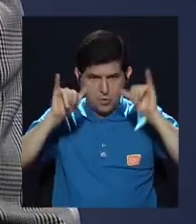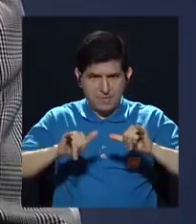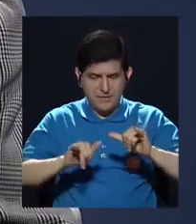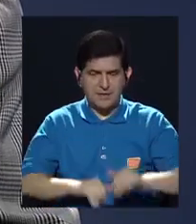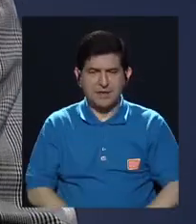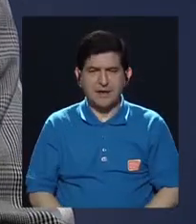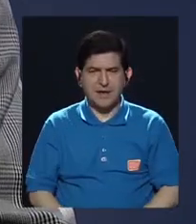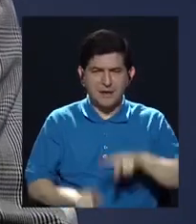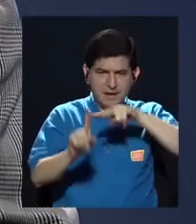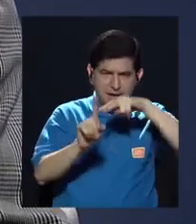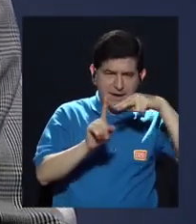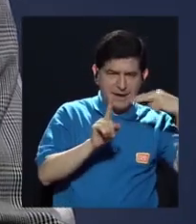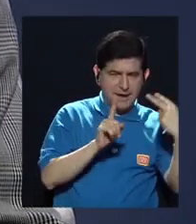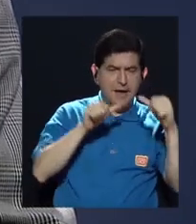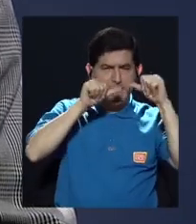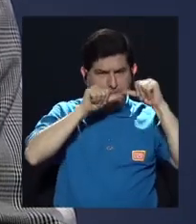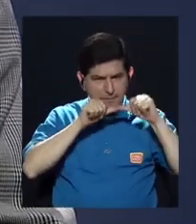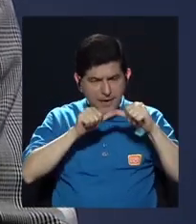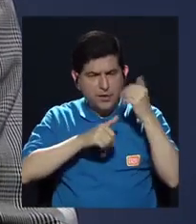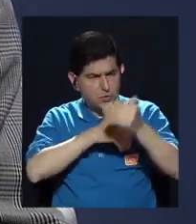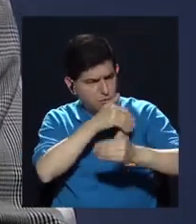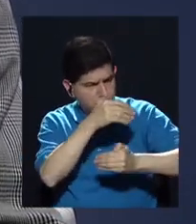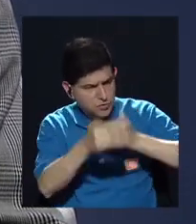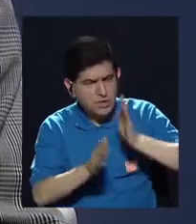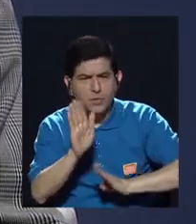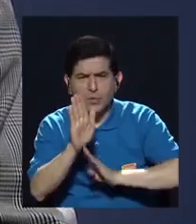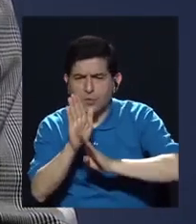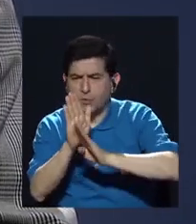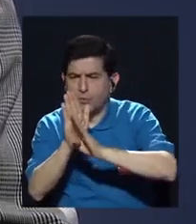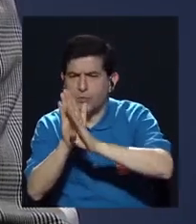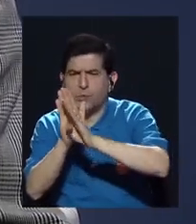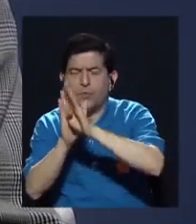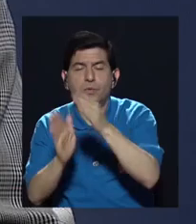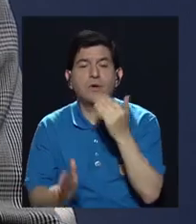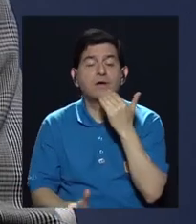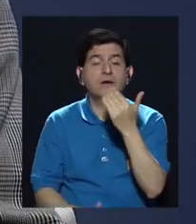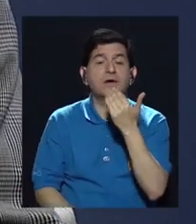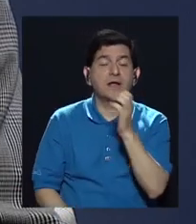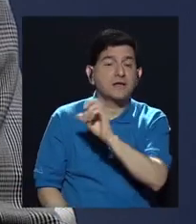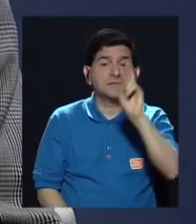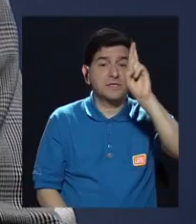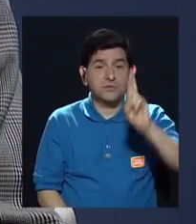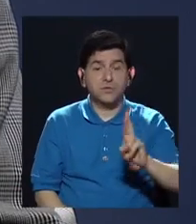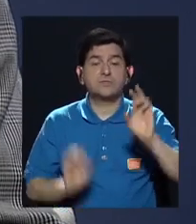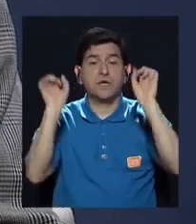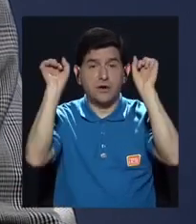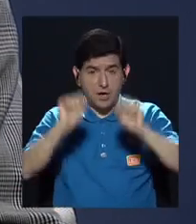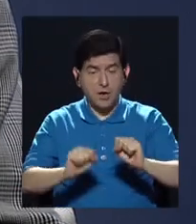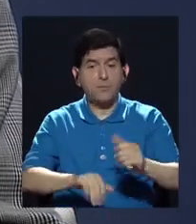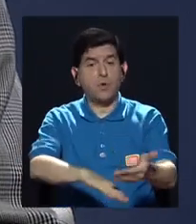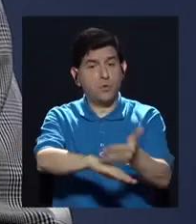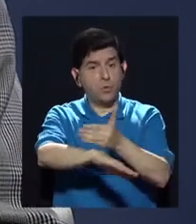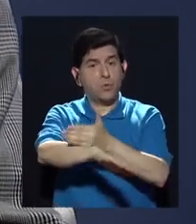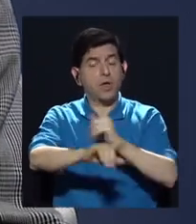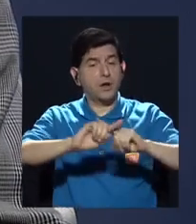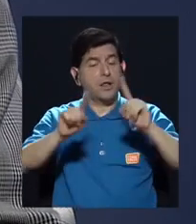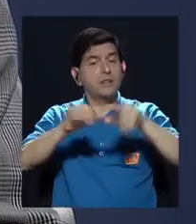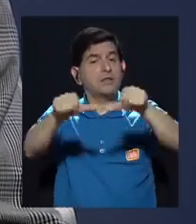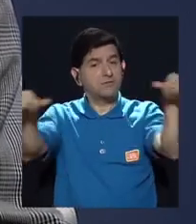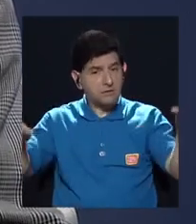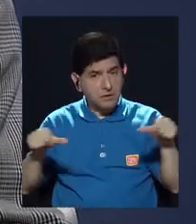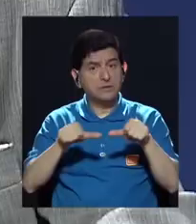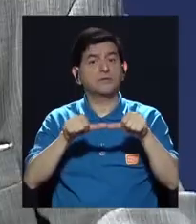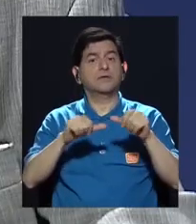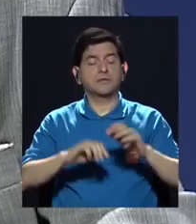una perspectiva para que siguiera ese curso de desarrollo, gracias al cual Costa Rica logró grandes avances en muchos